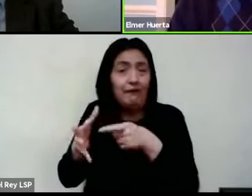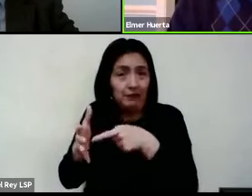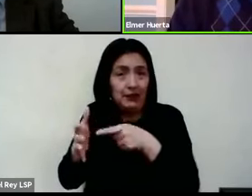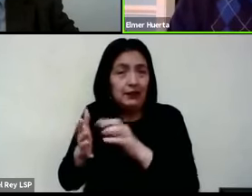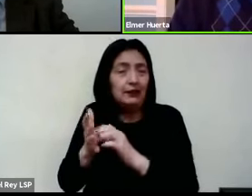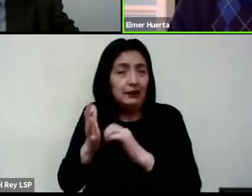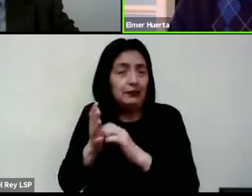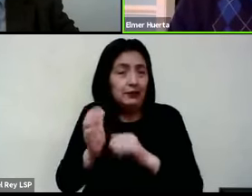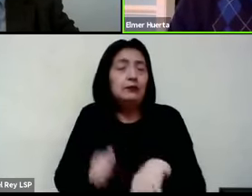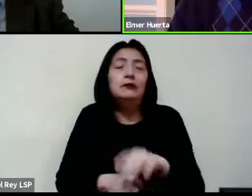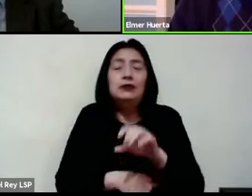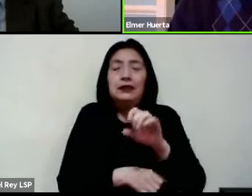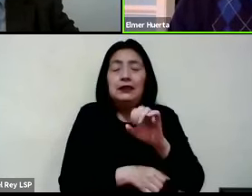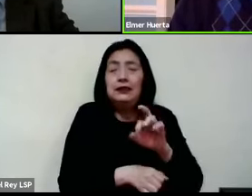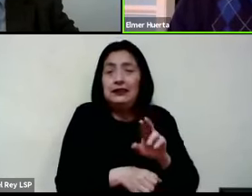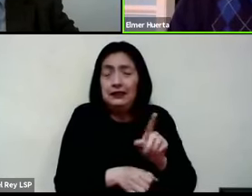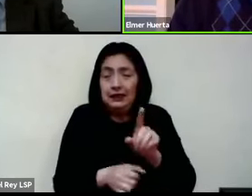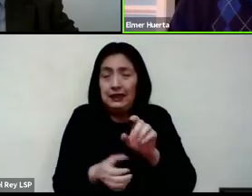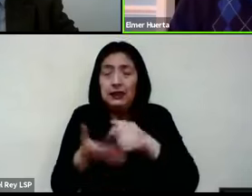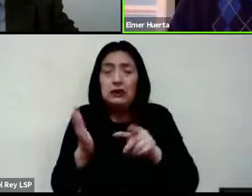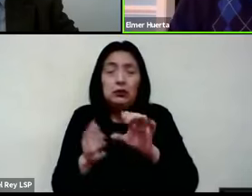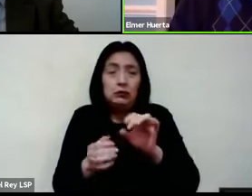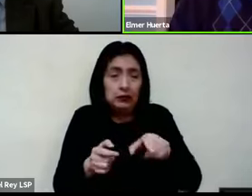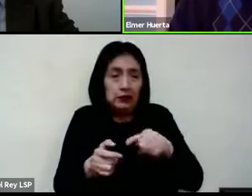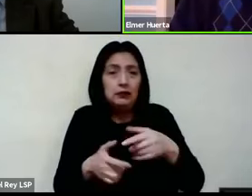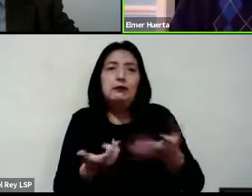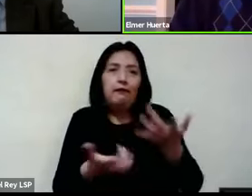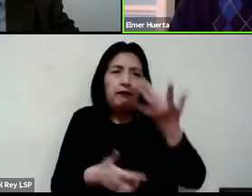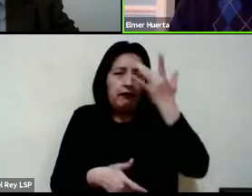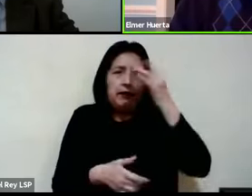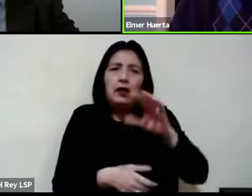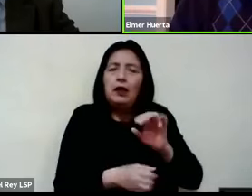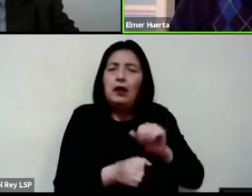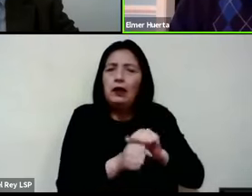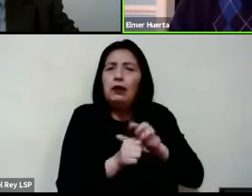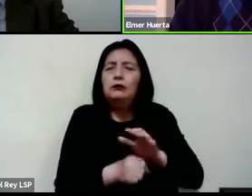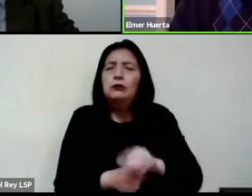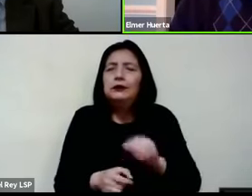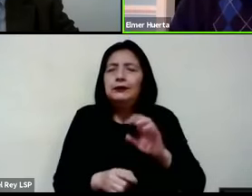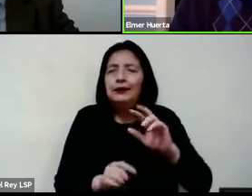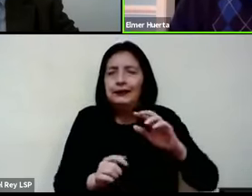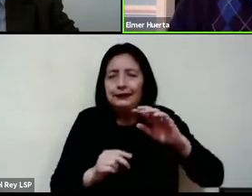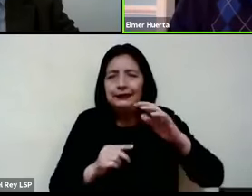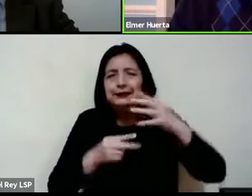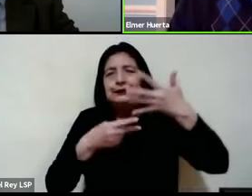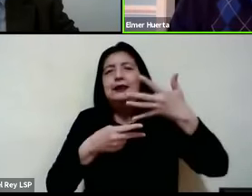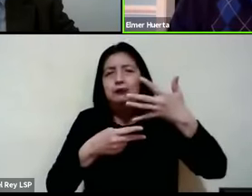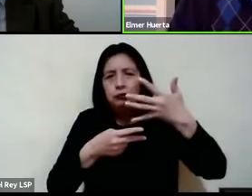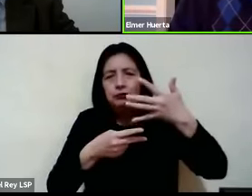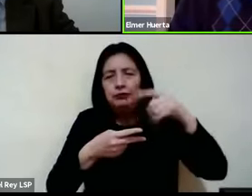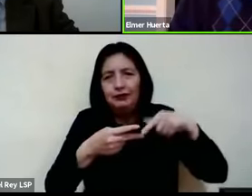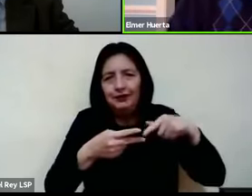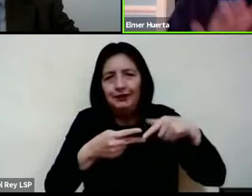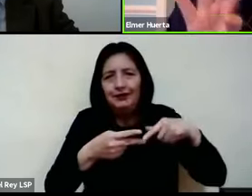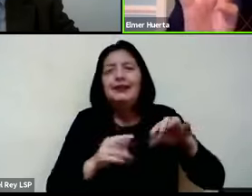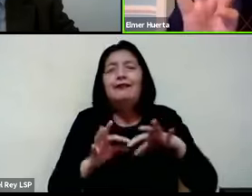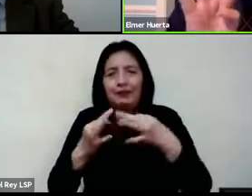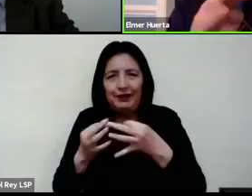el SARS-CoV-2, el que causa COVID-19, es el séptimo miembro de la familia de los